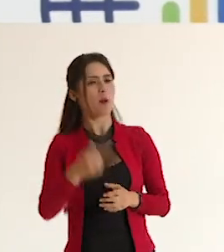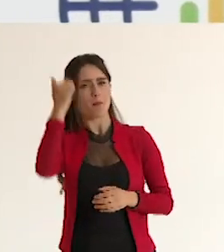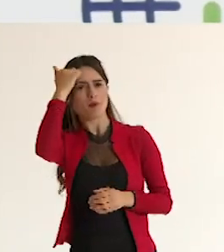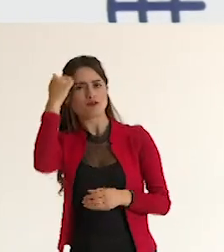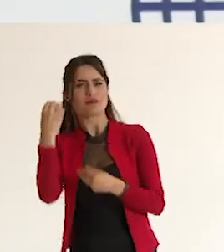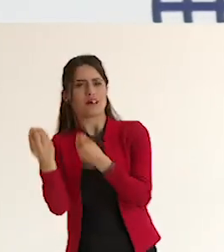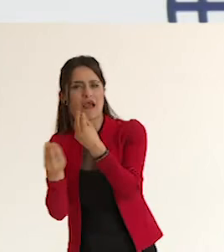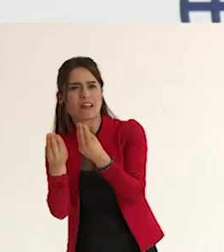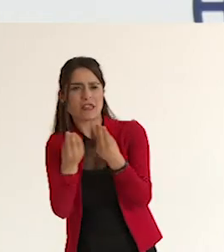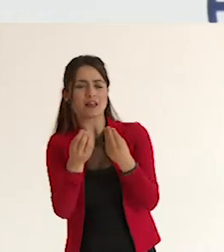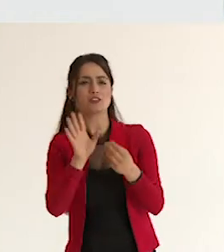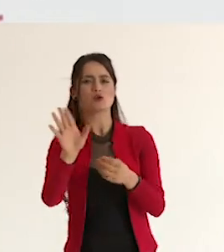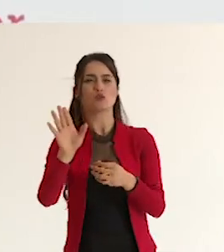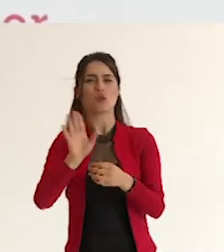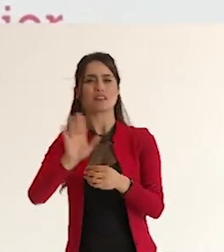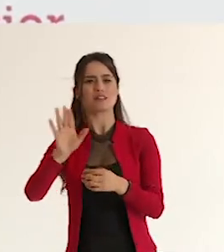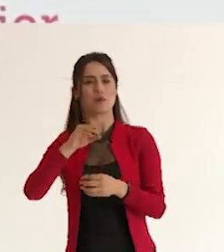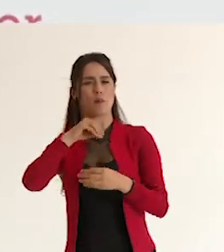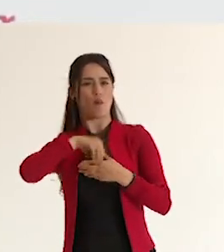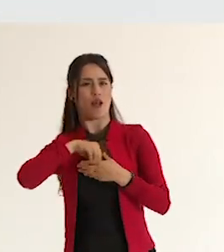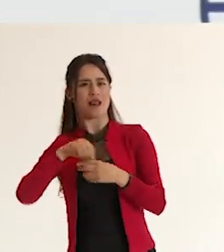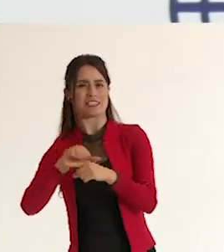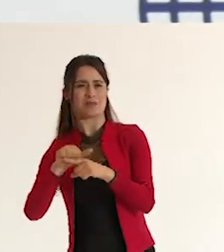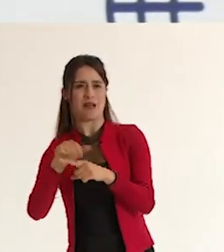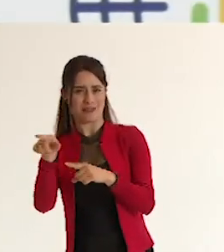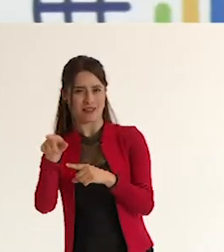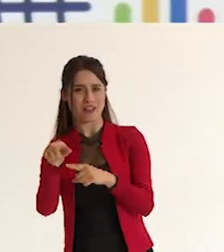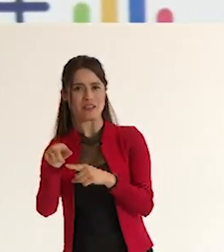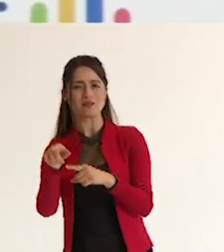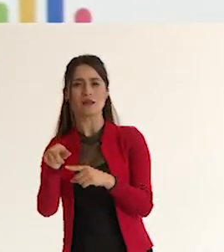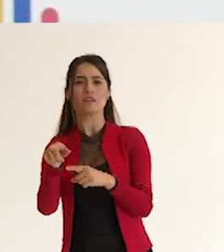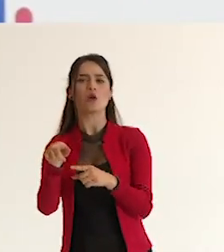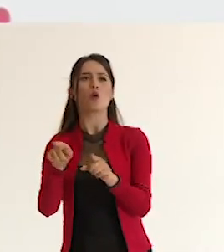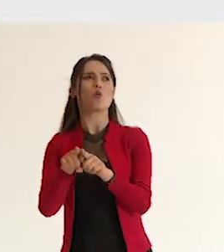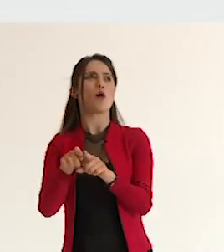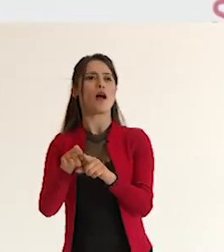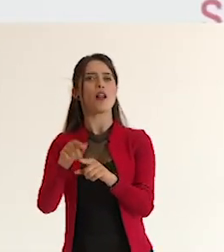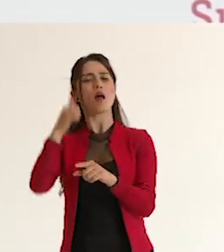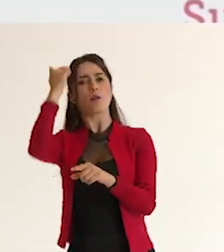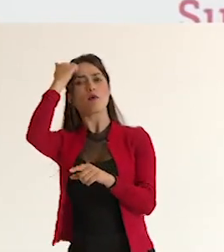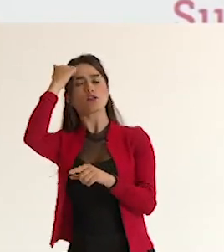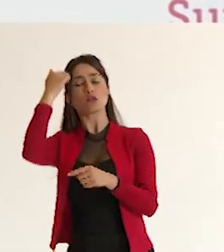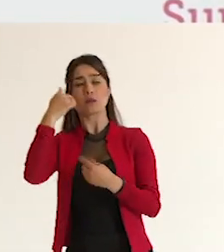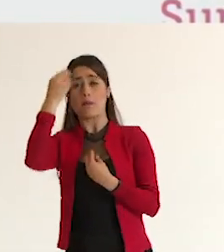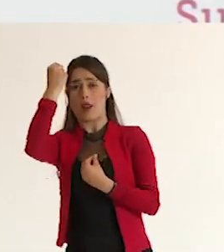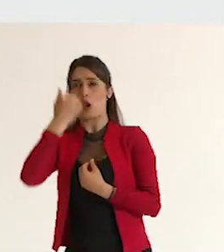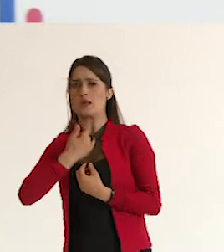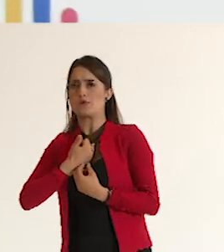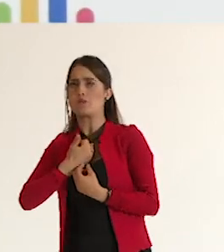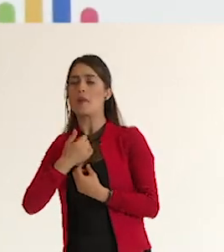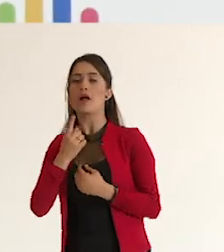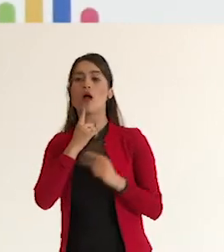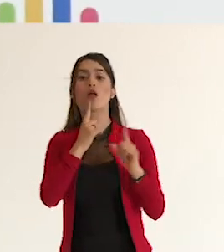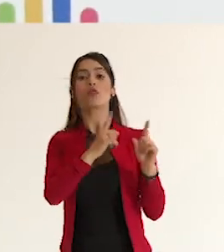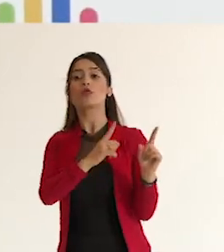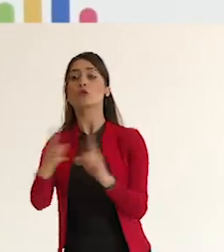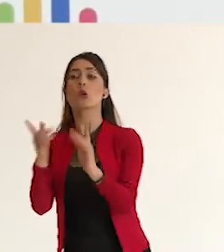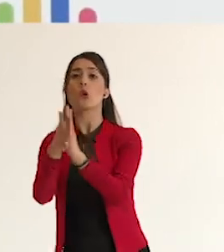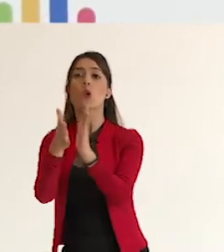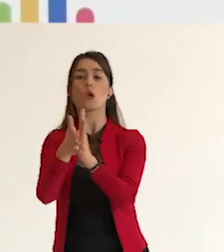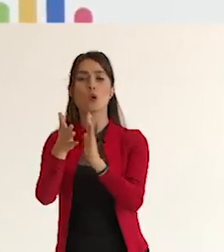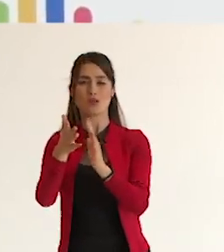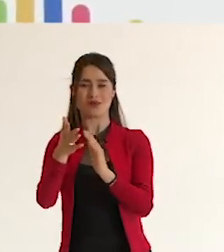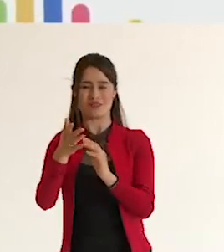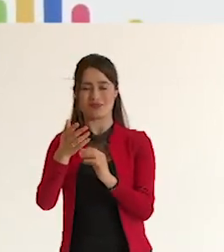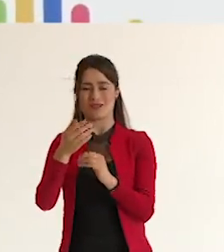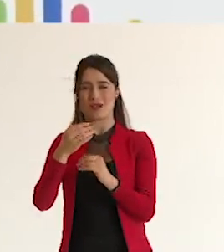entendiendo por prácticas morales que son formas de afianzar valores pero que no son a través del discurso sino de cómo funcionamos